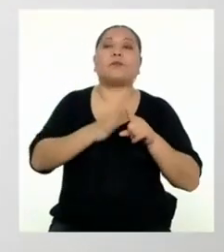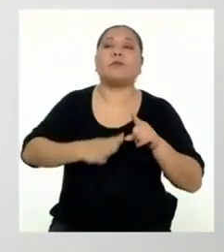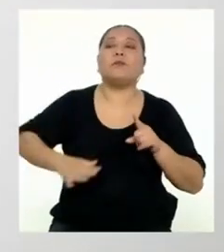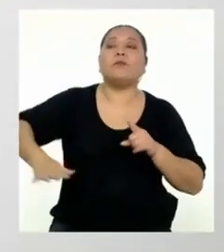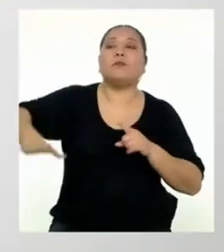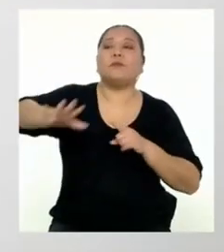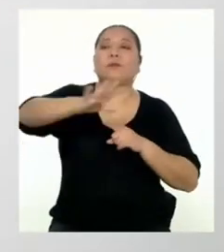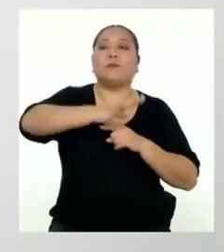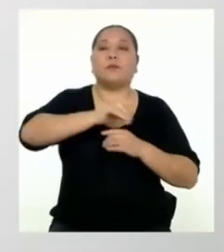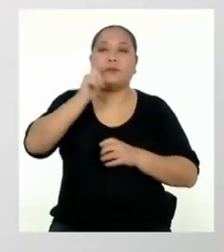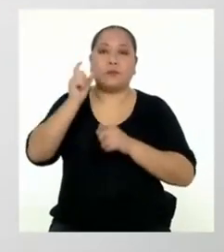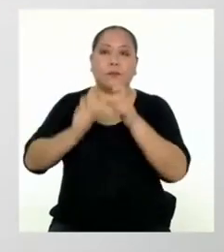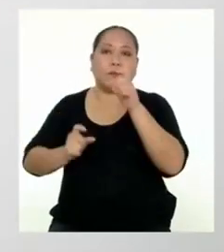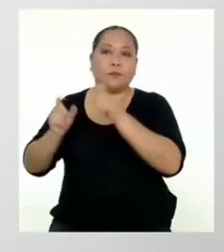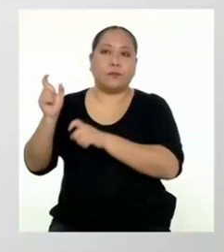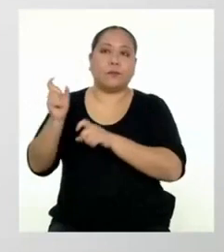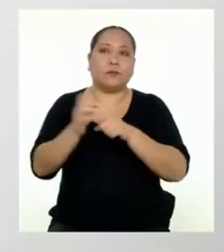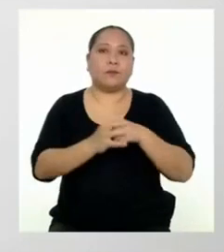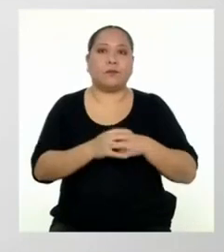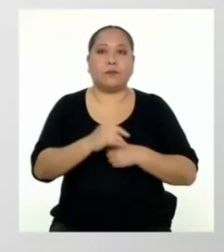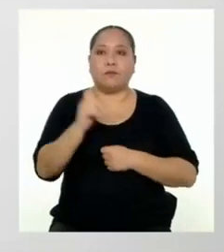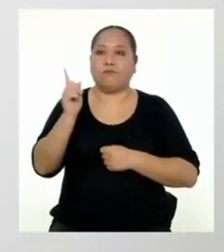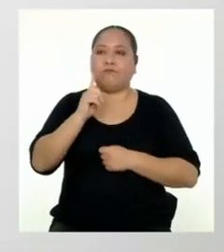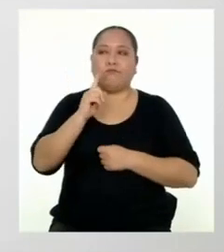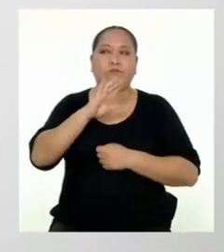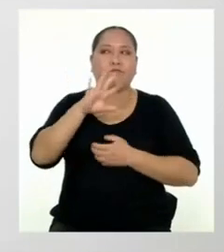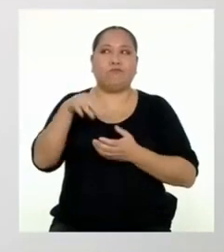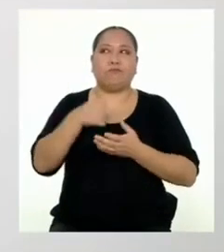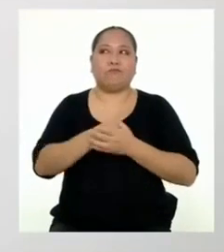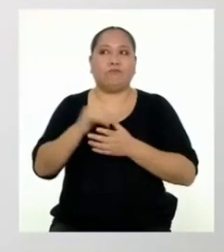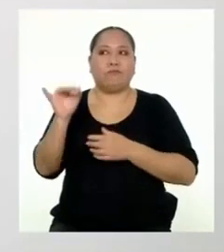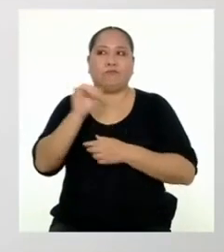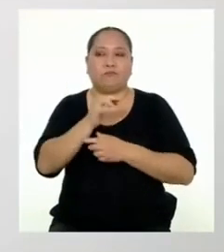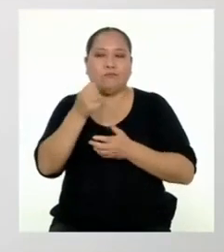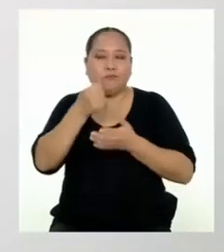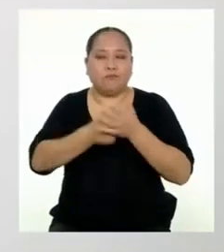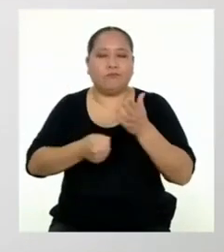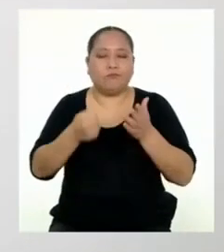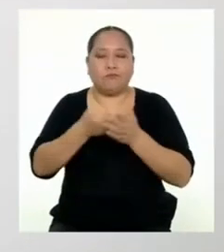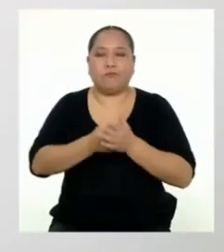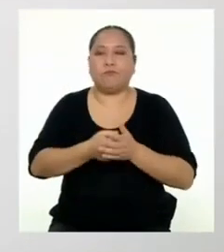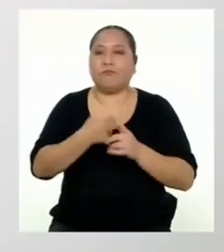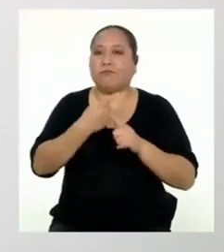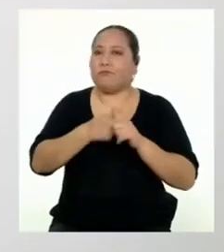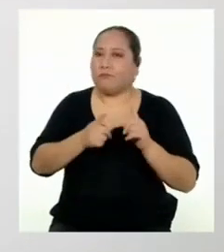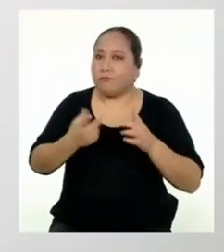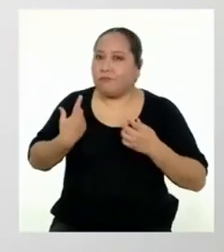todas y todos. Y claro, no todos nos esforzamos igual en esto,